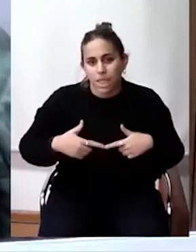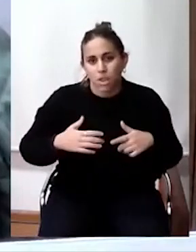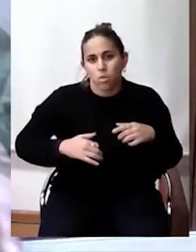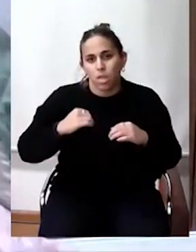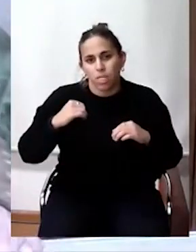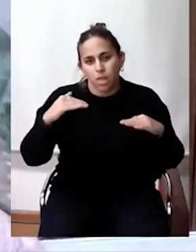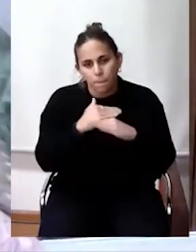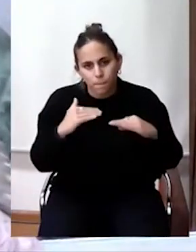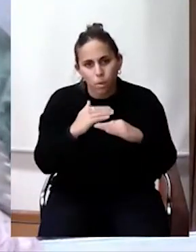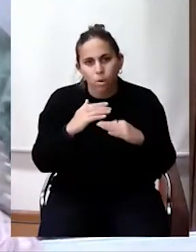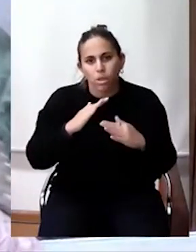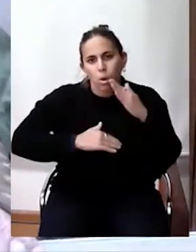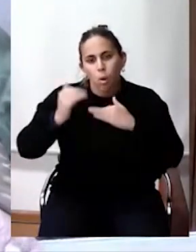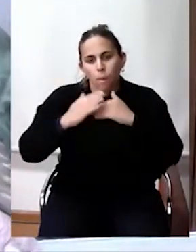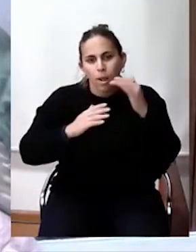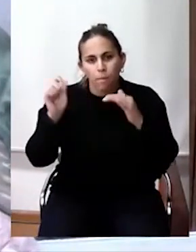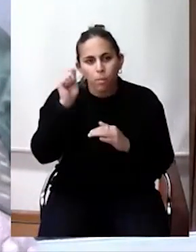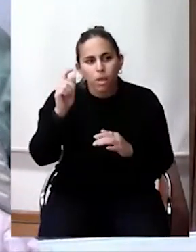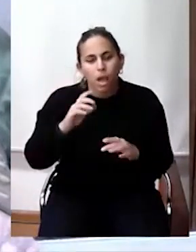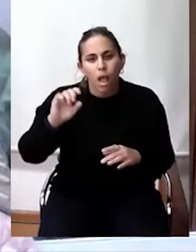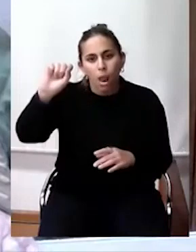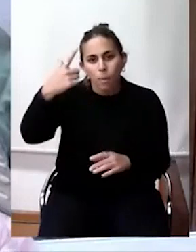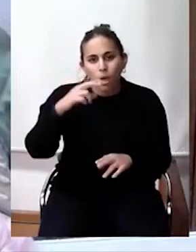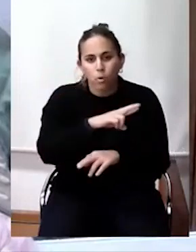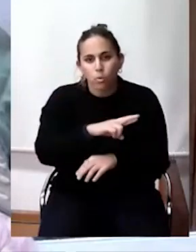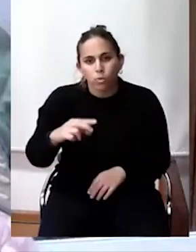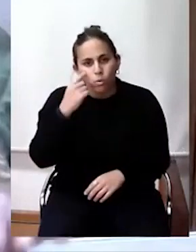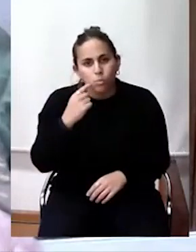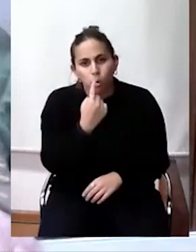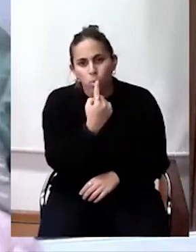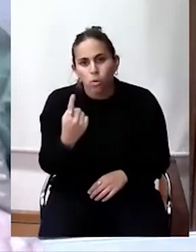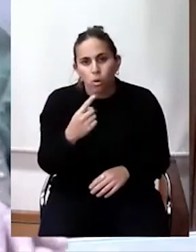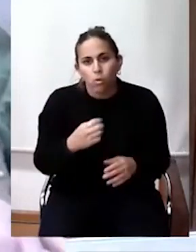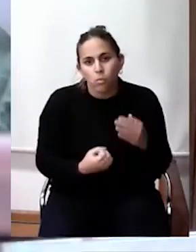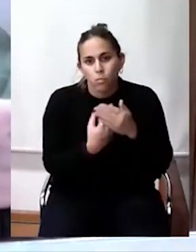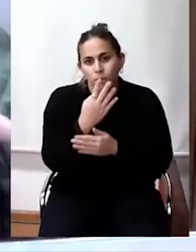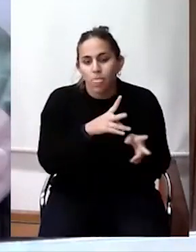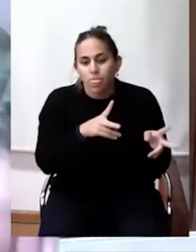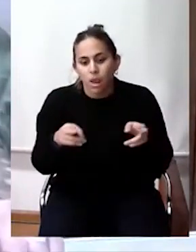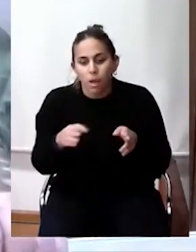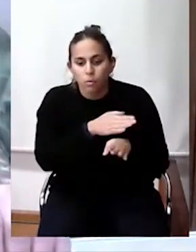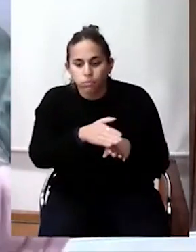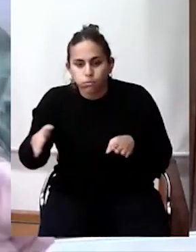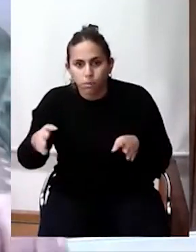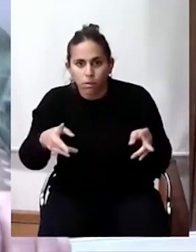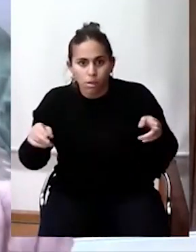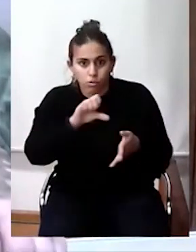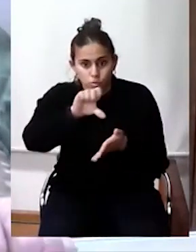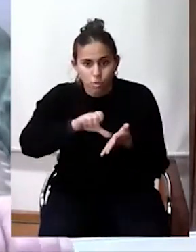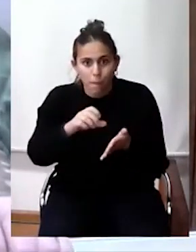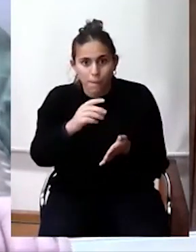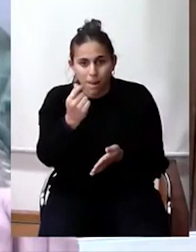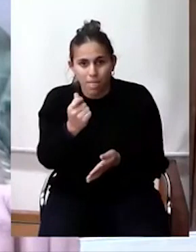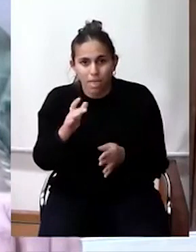Públicas el alumbrado de la ruta un nueva en el tramo que atraviesa todo ciudad del plata desde la